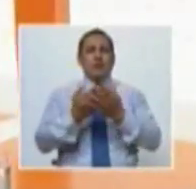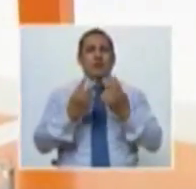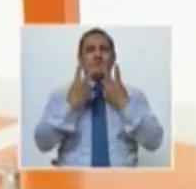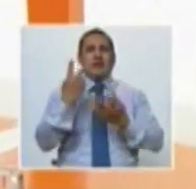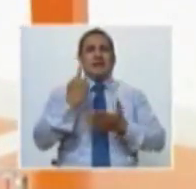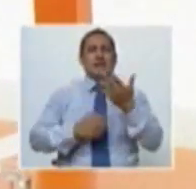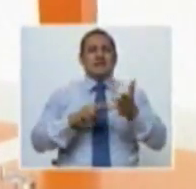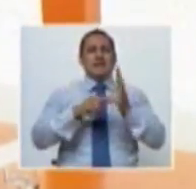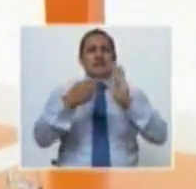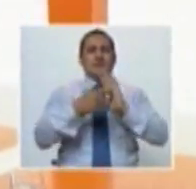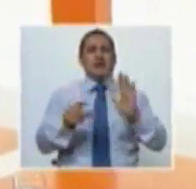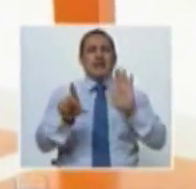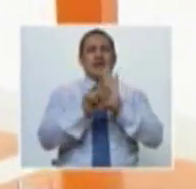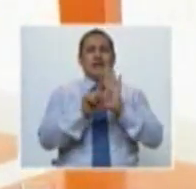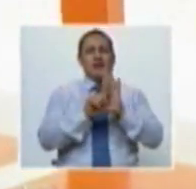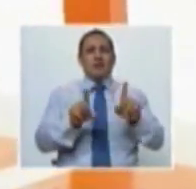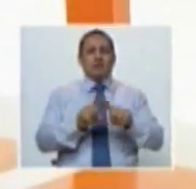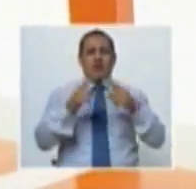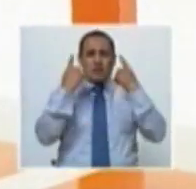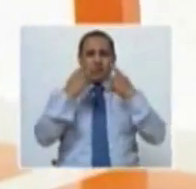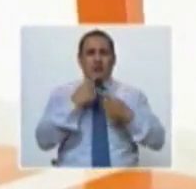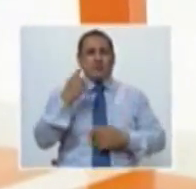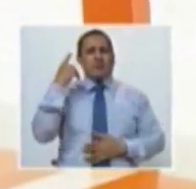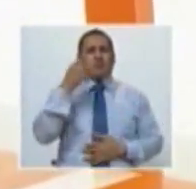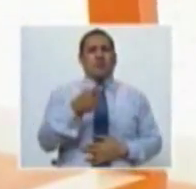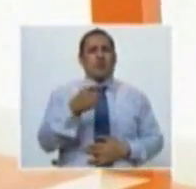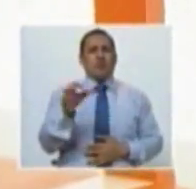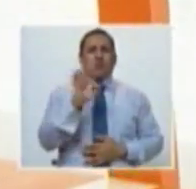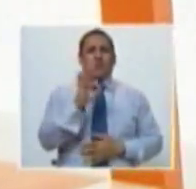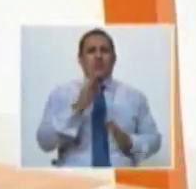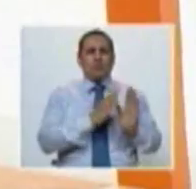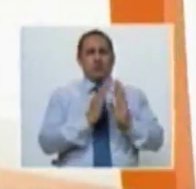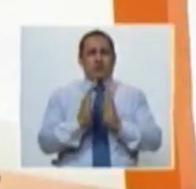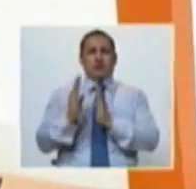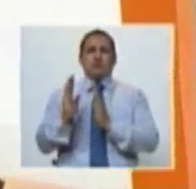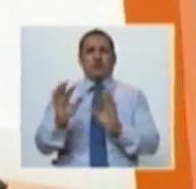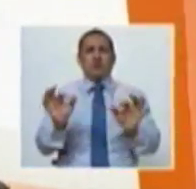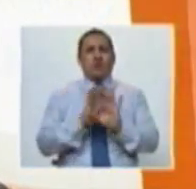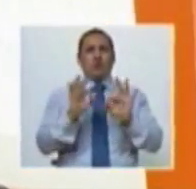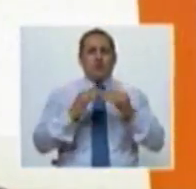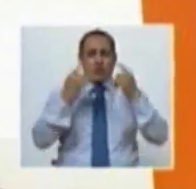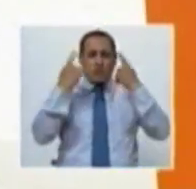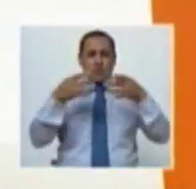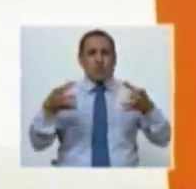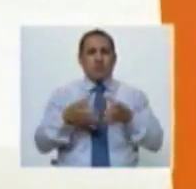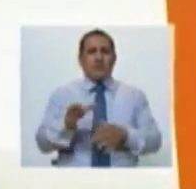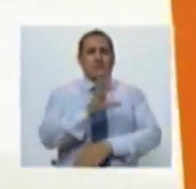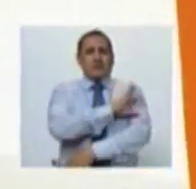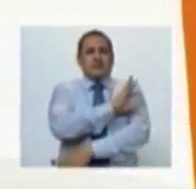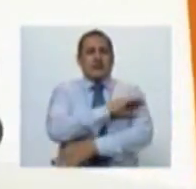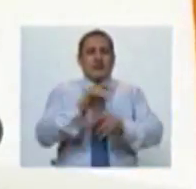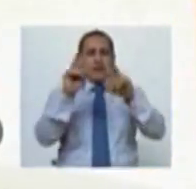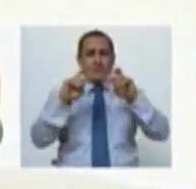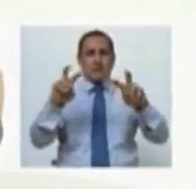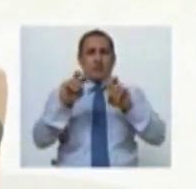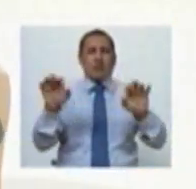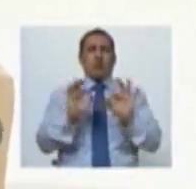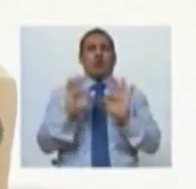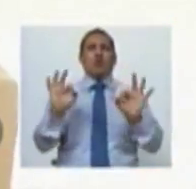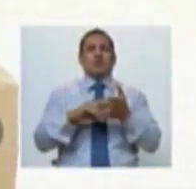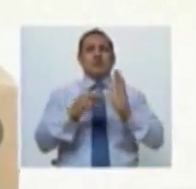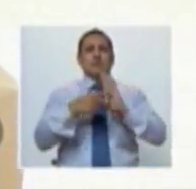se refiere con estar incurso, a una mera sindicación, a un proceso ya en la etapa del Ministerio Público, investigación preliminar, o es que